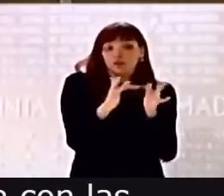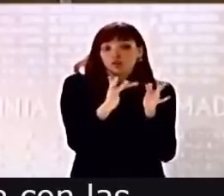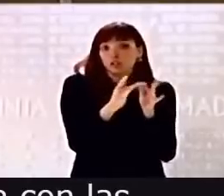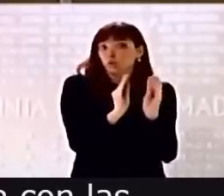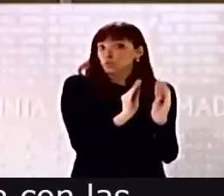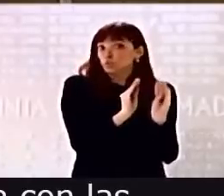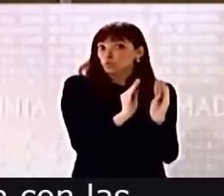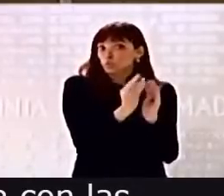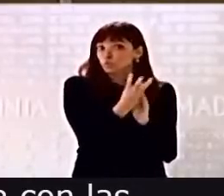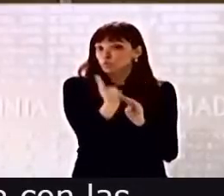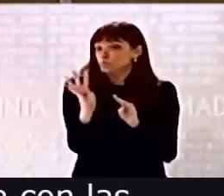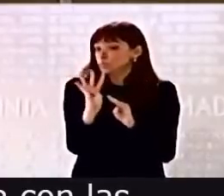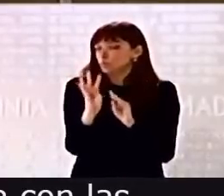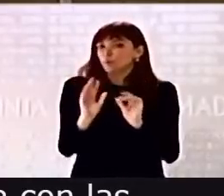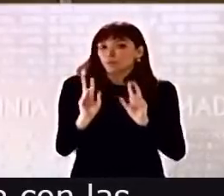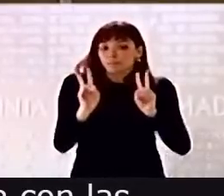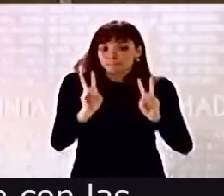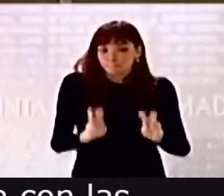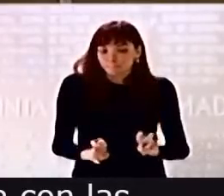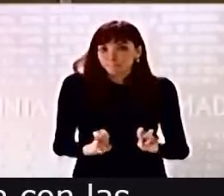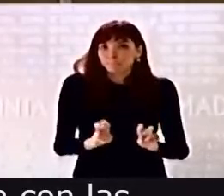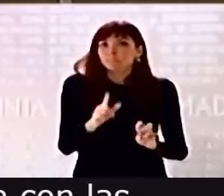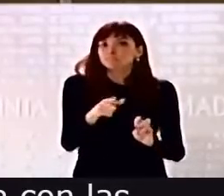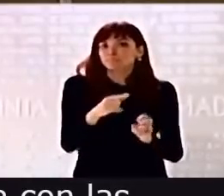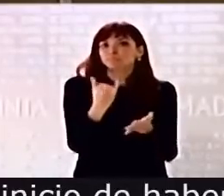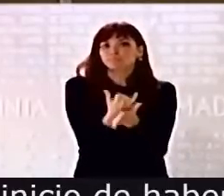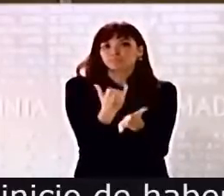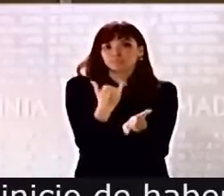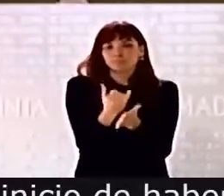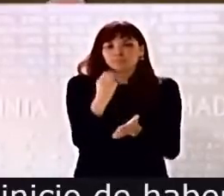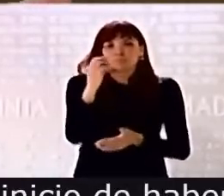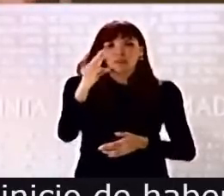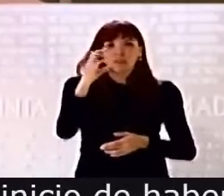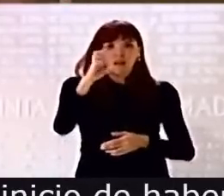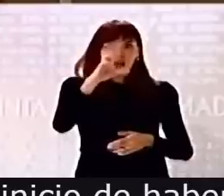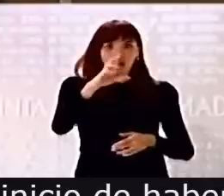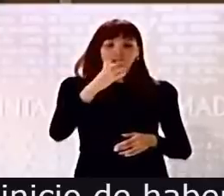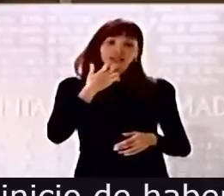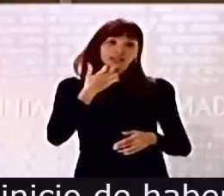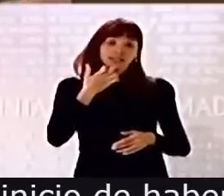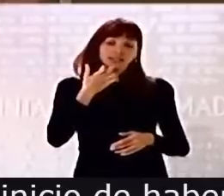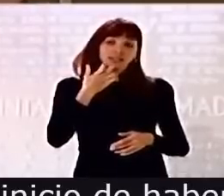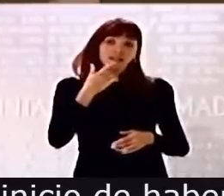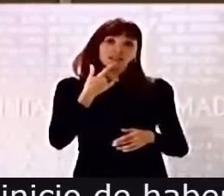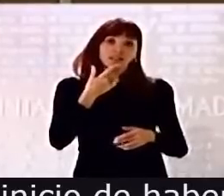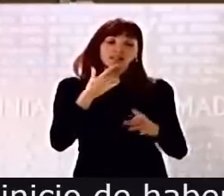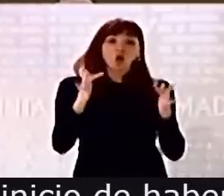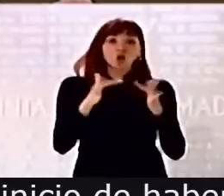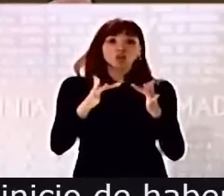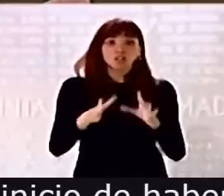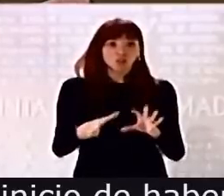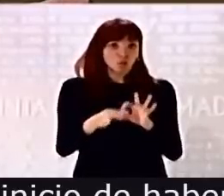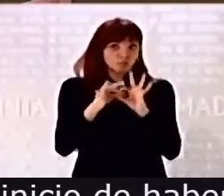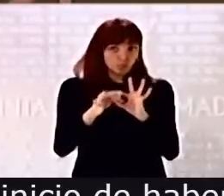inicio de haber declarado el caso como un contacto estrecho